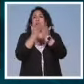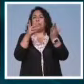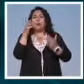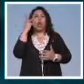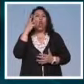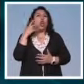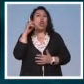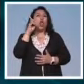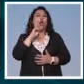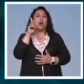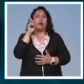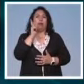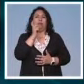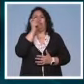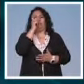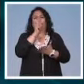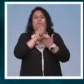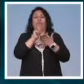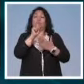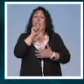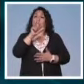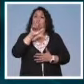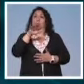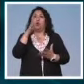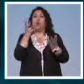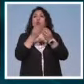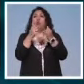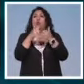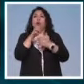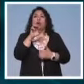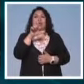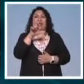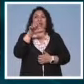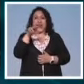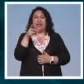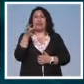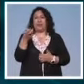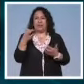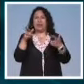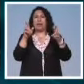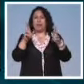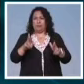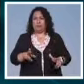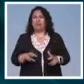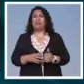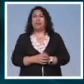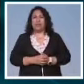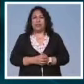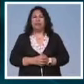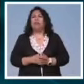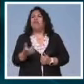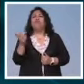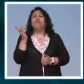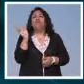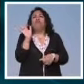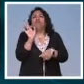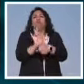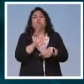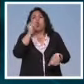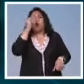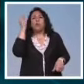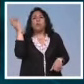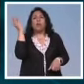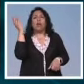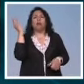Leona, que el artista Luis Moro hizo con Elena Poniatowska. Un poco representa esos seres indefensos,